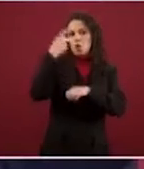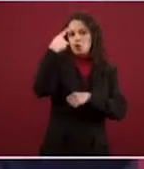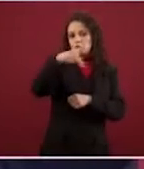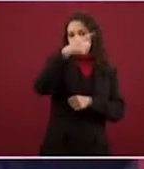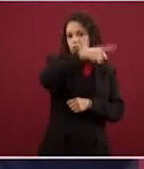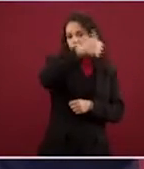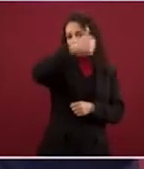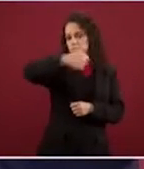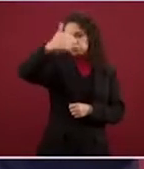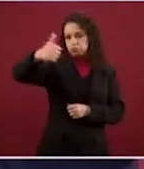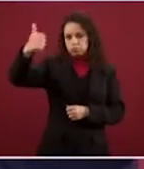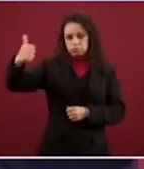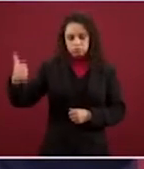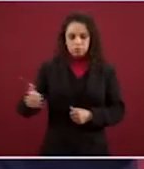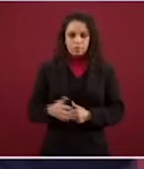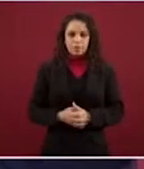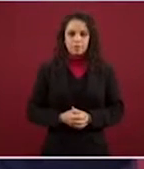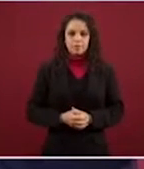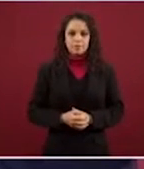nosotros sí vamos a